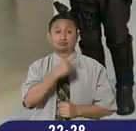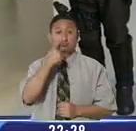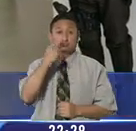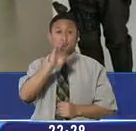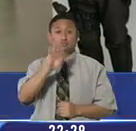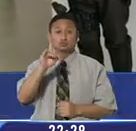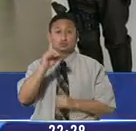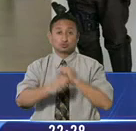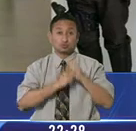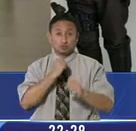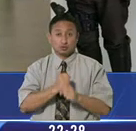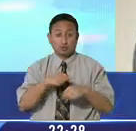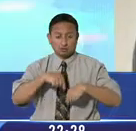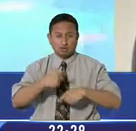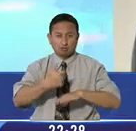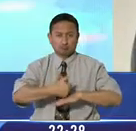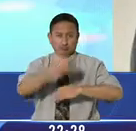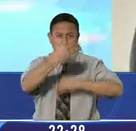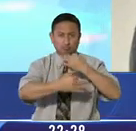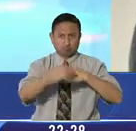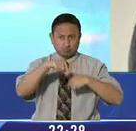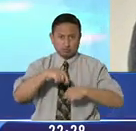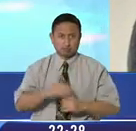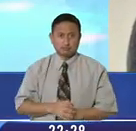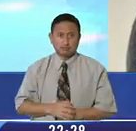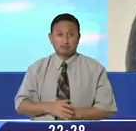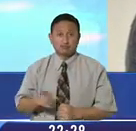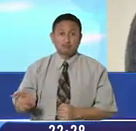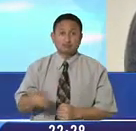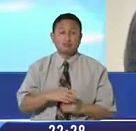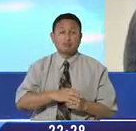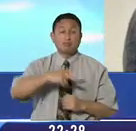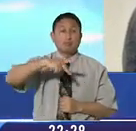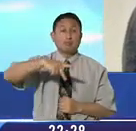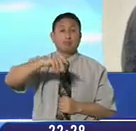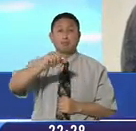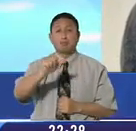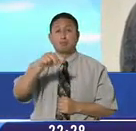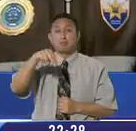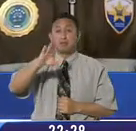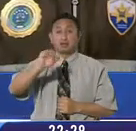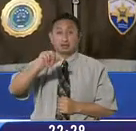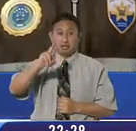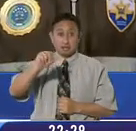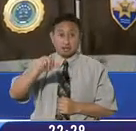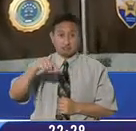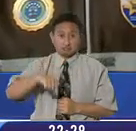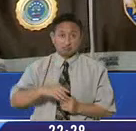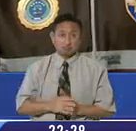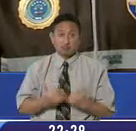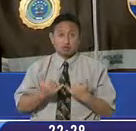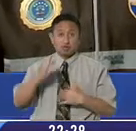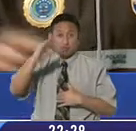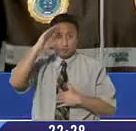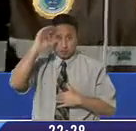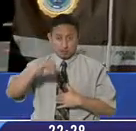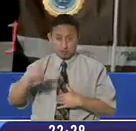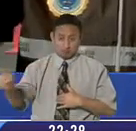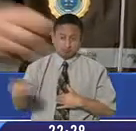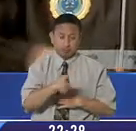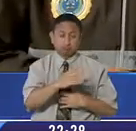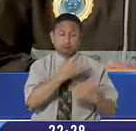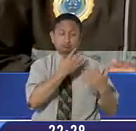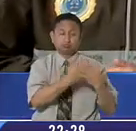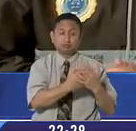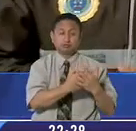de edad cuenta con sentencia ejecutoriada. Así, a alias Pantera se le acabó la impunidad. Los agentes policiales lo volvieron hasta